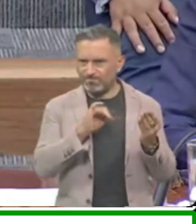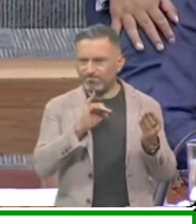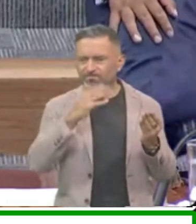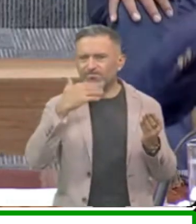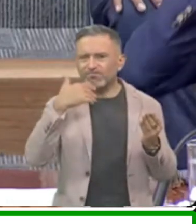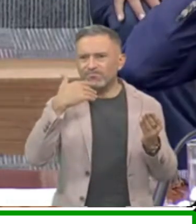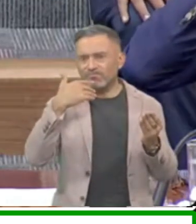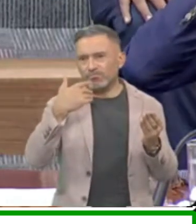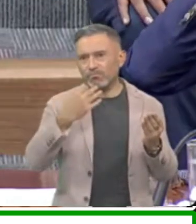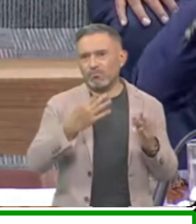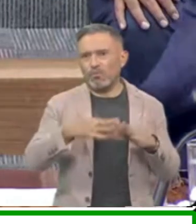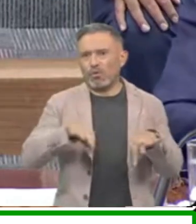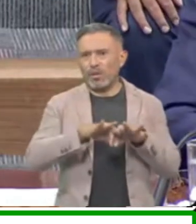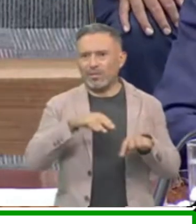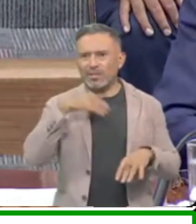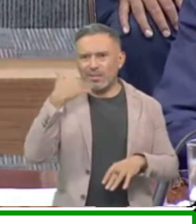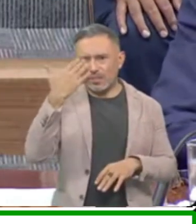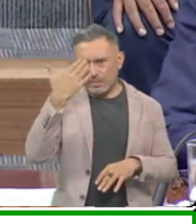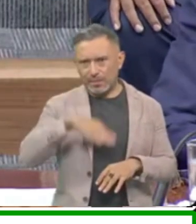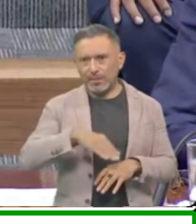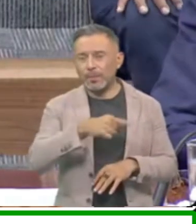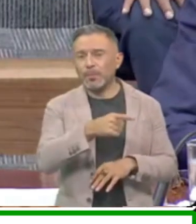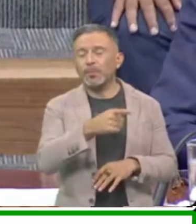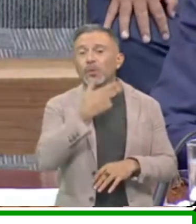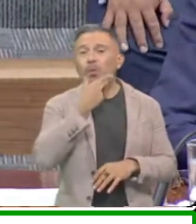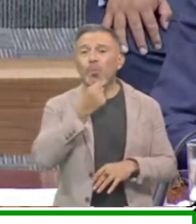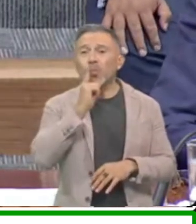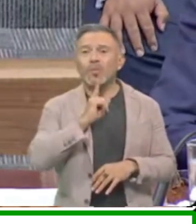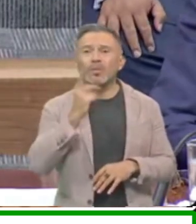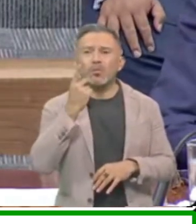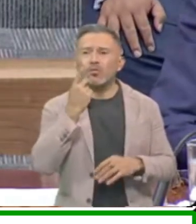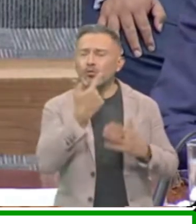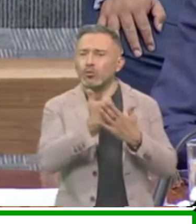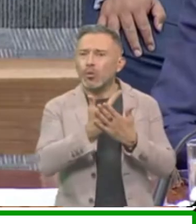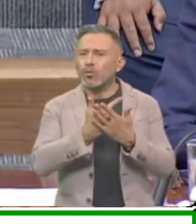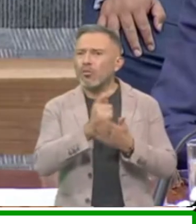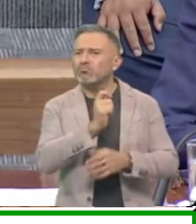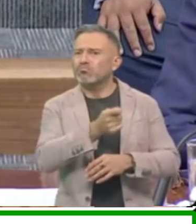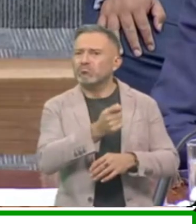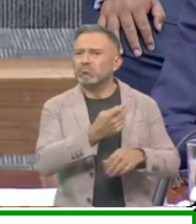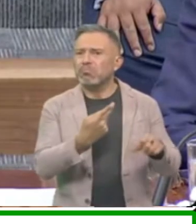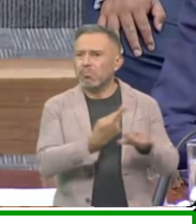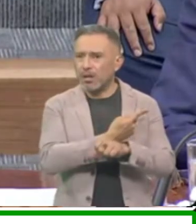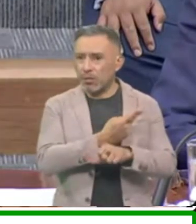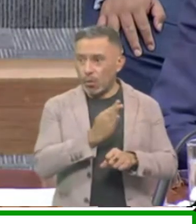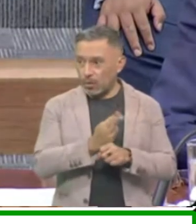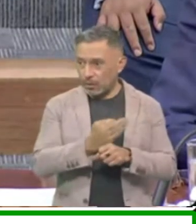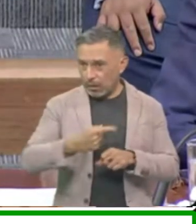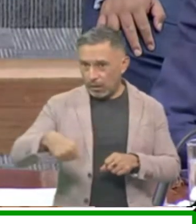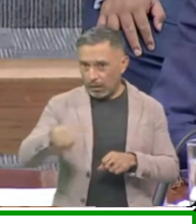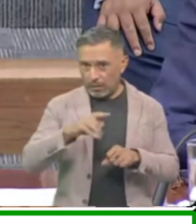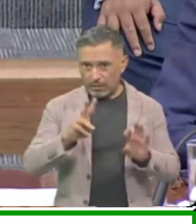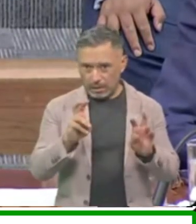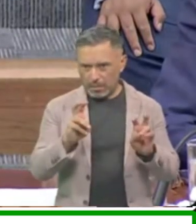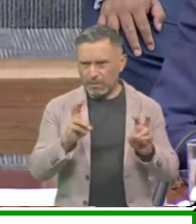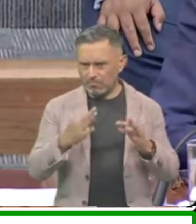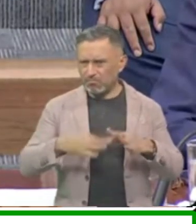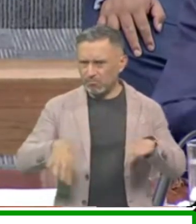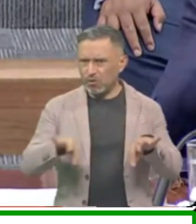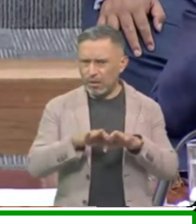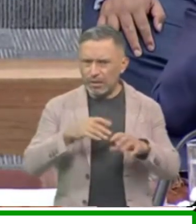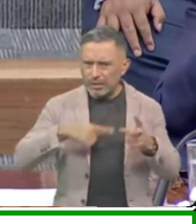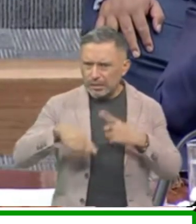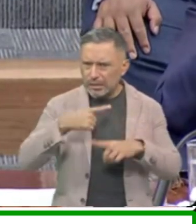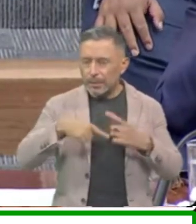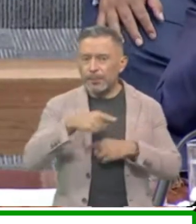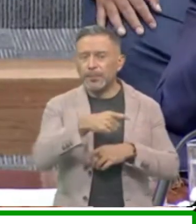pasando con los conteos de las y los diputados. Estamos aquí en una discusión muy importante de cómo se va a integrar la